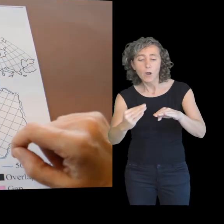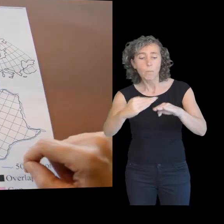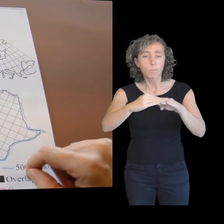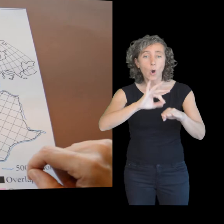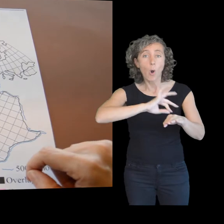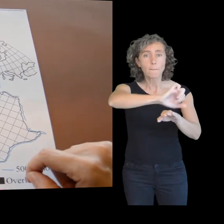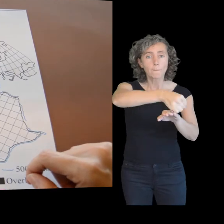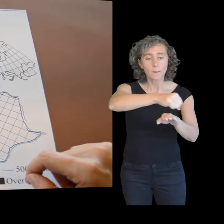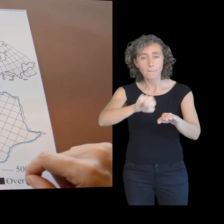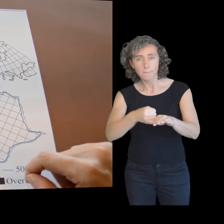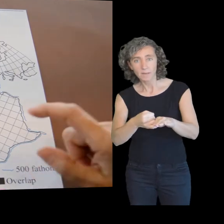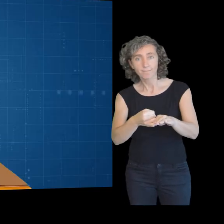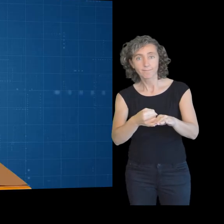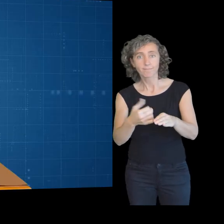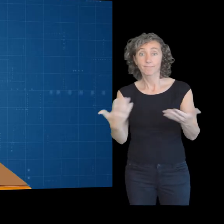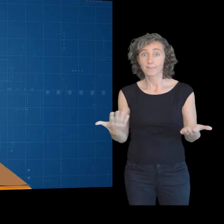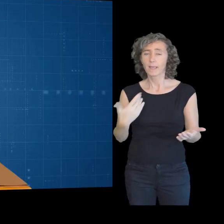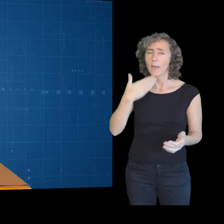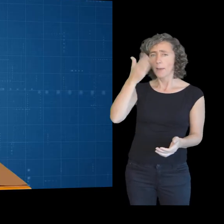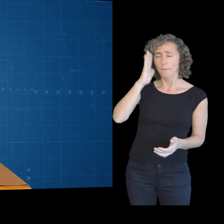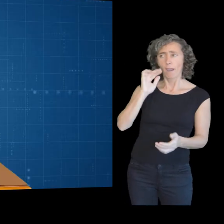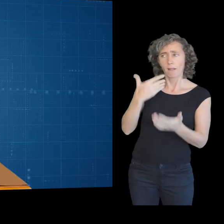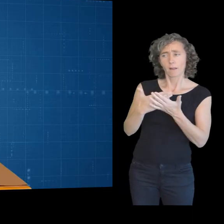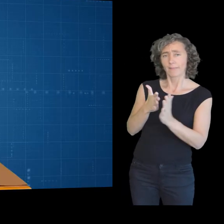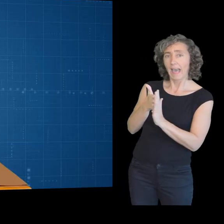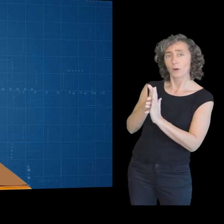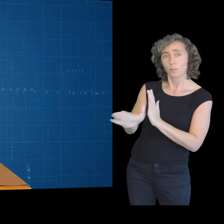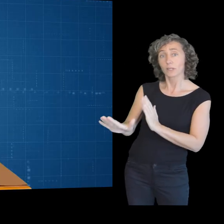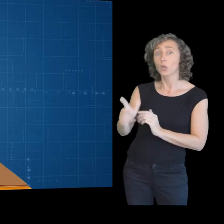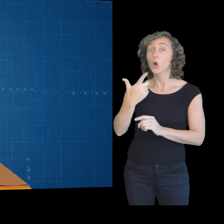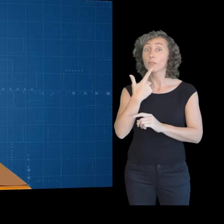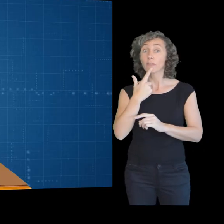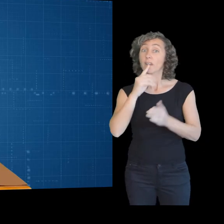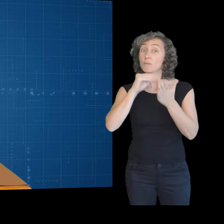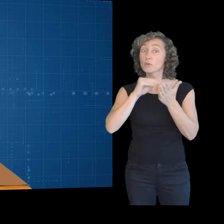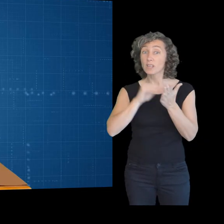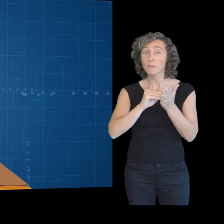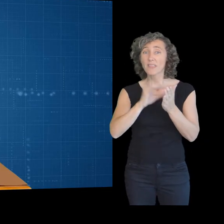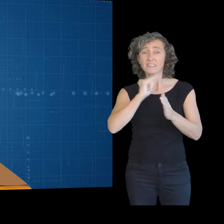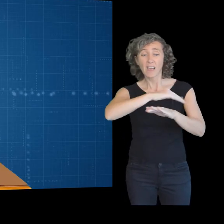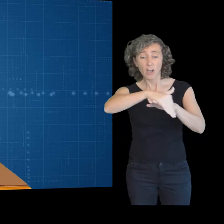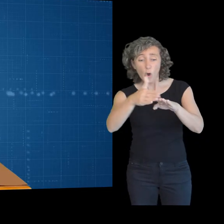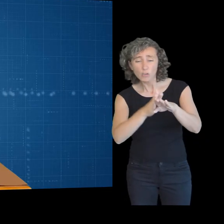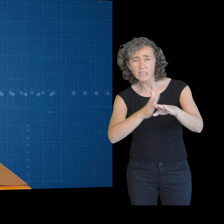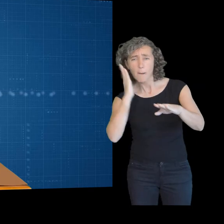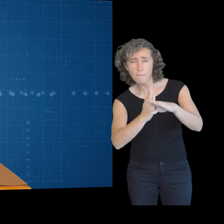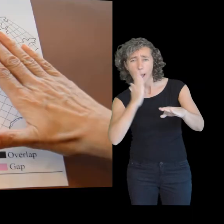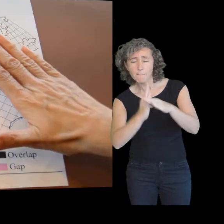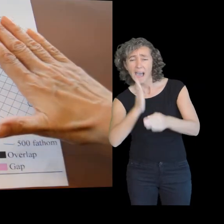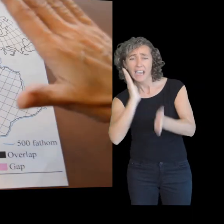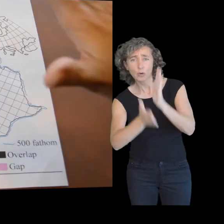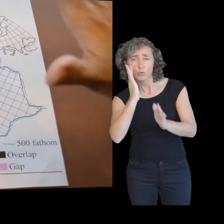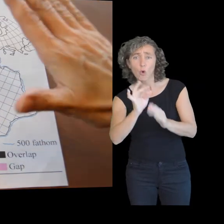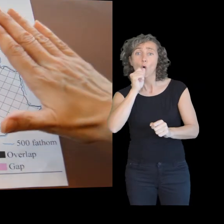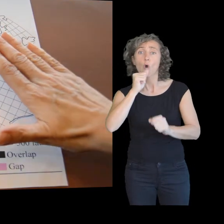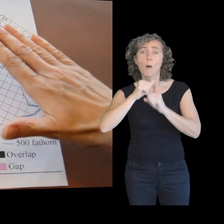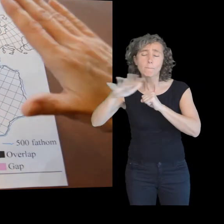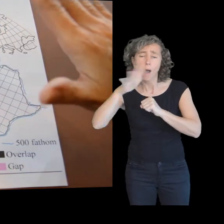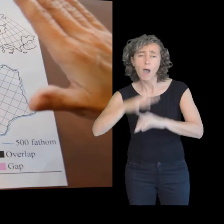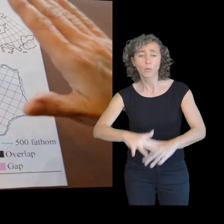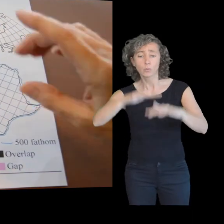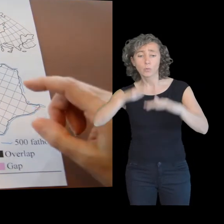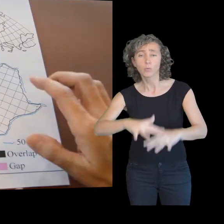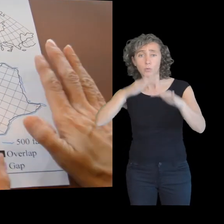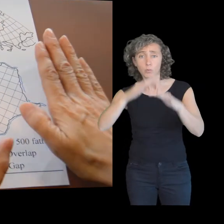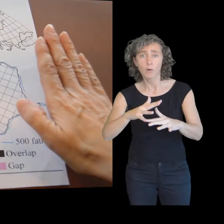superposicións ou ocos entre estas pezas. Wegener argumentou a isto que procesos como a erosión costeira e os cambios continuos